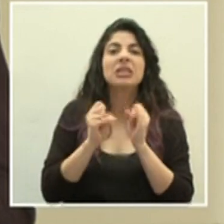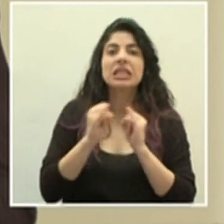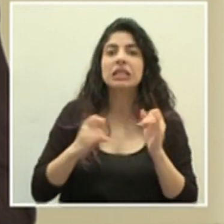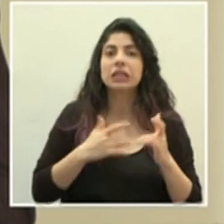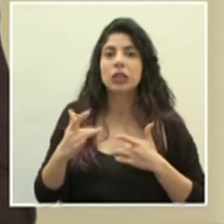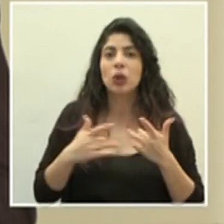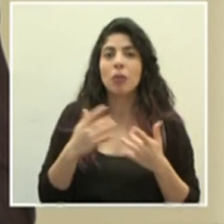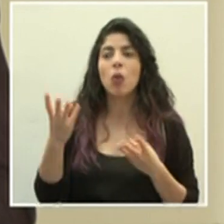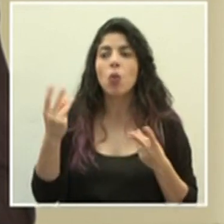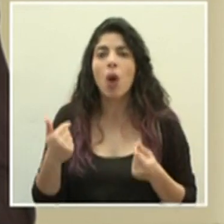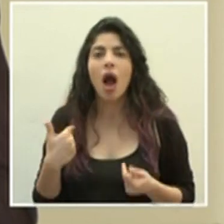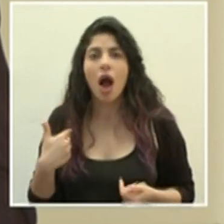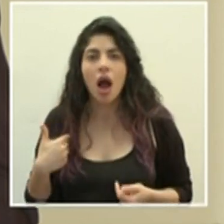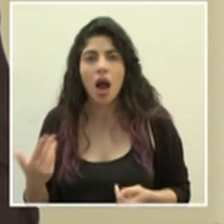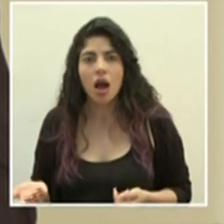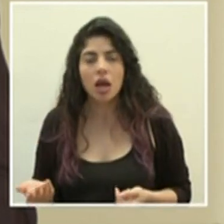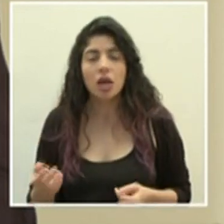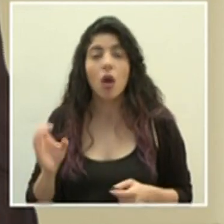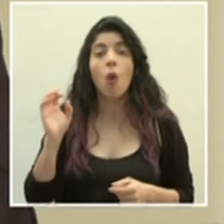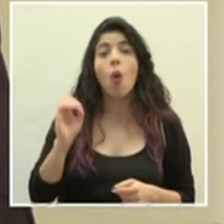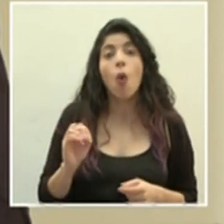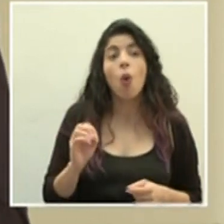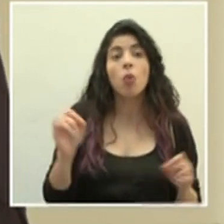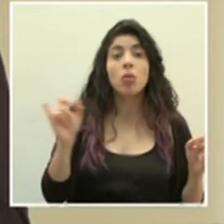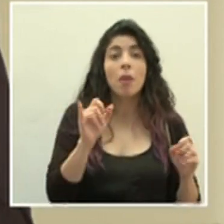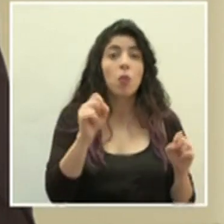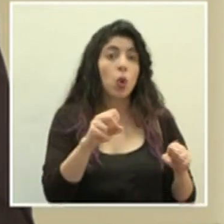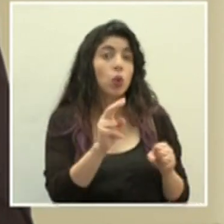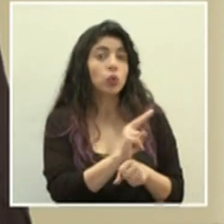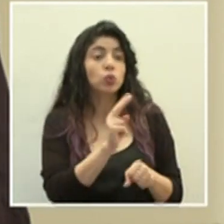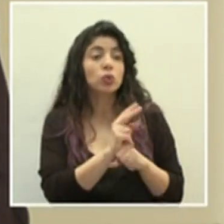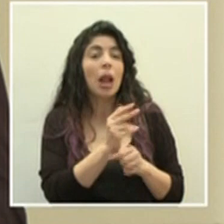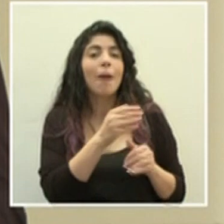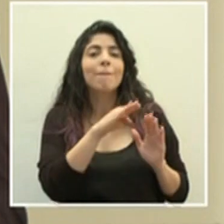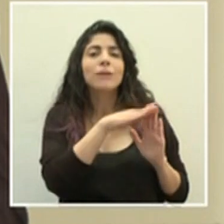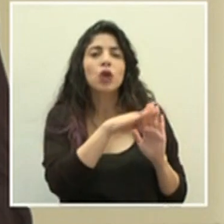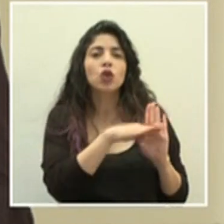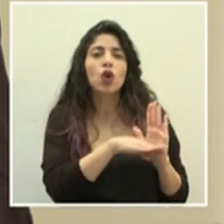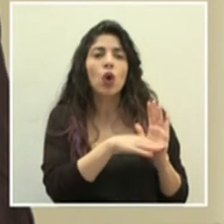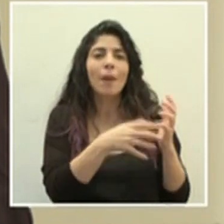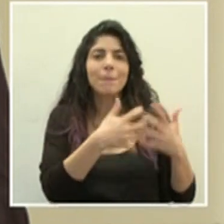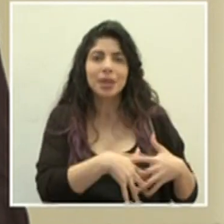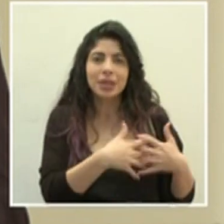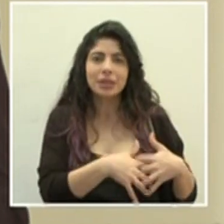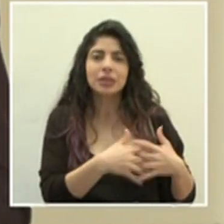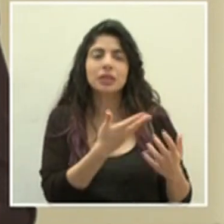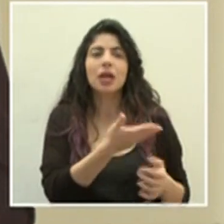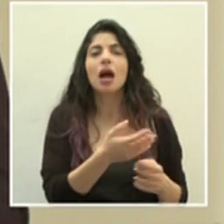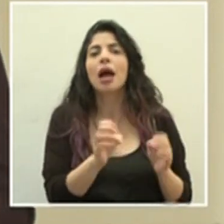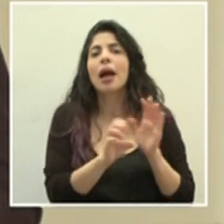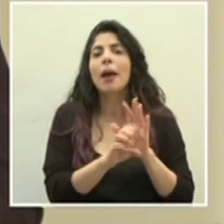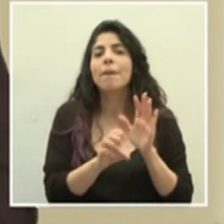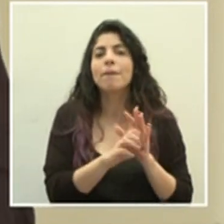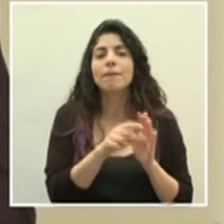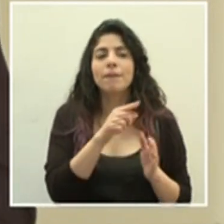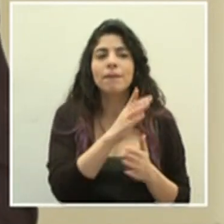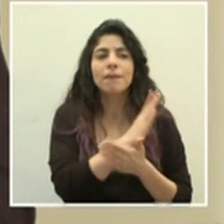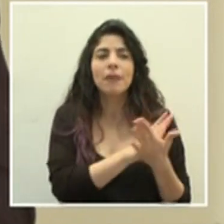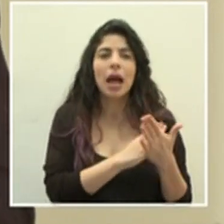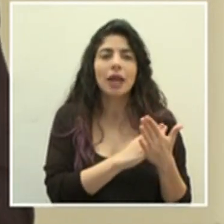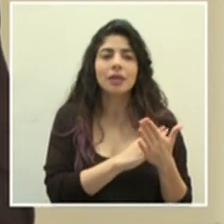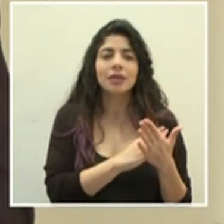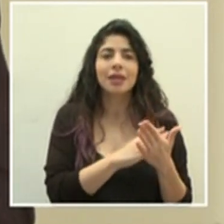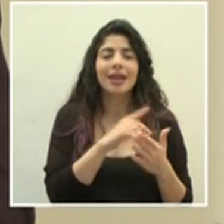síntomas, que eventualmente lo podemos también usar para algunos protocolos en empresas, por ejemplo en esta parte